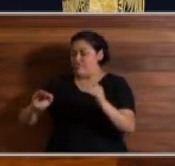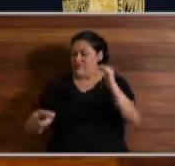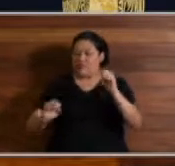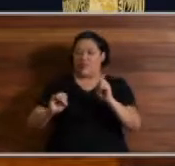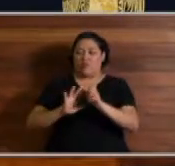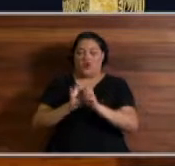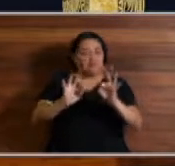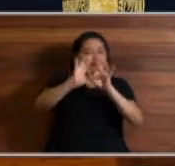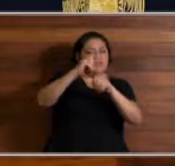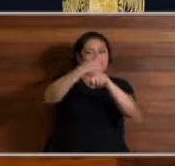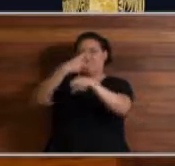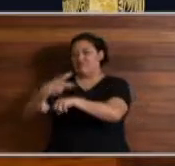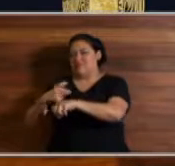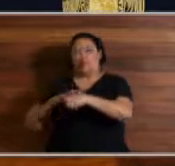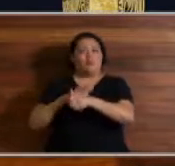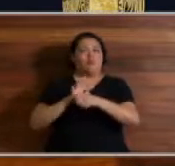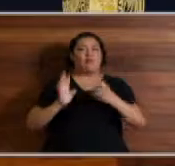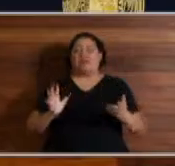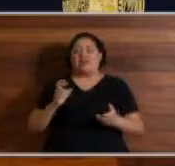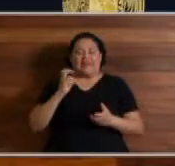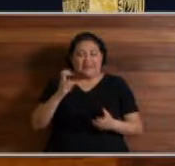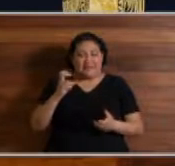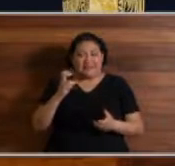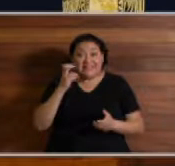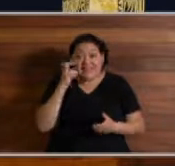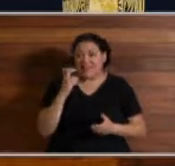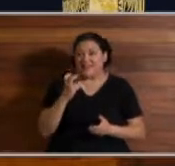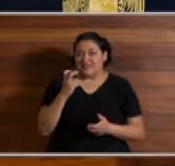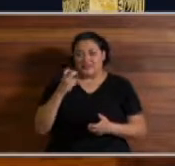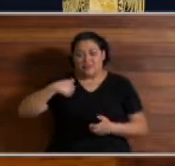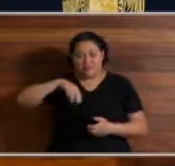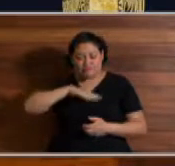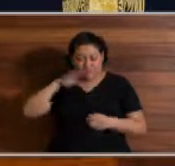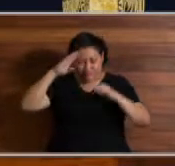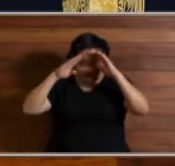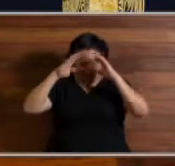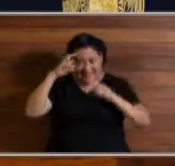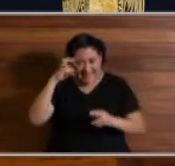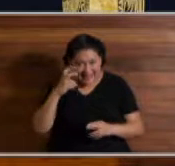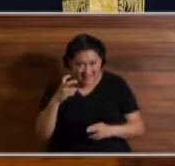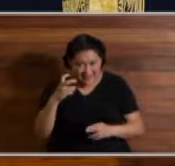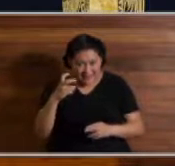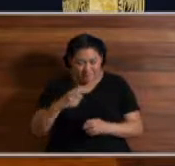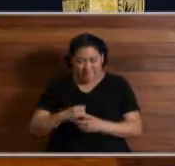etc., pero este es el problema central.